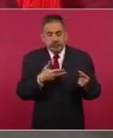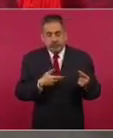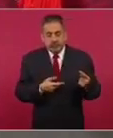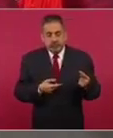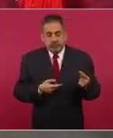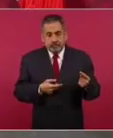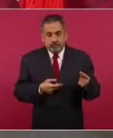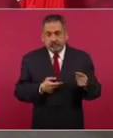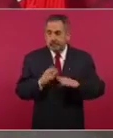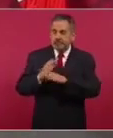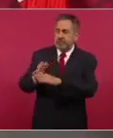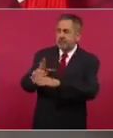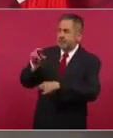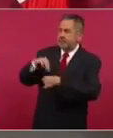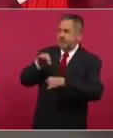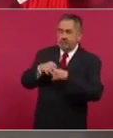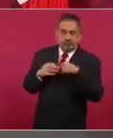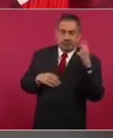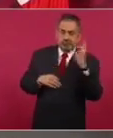bloquean.